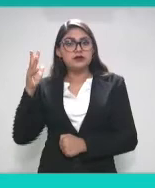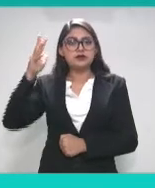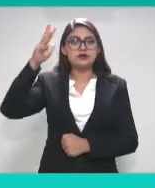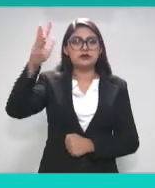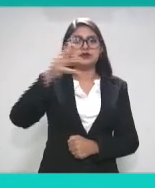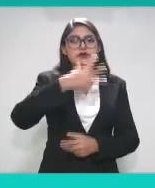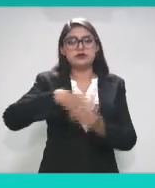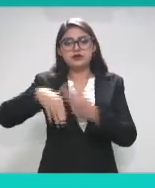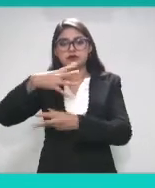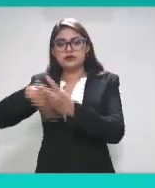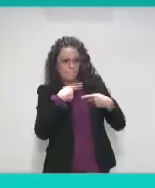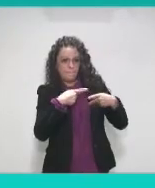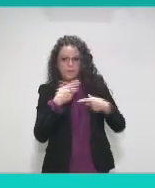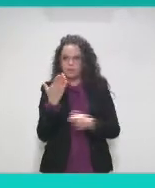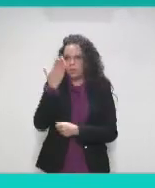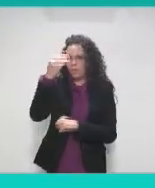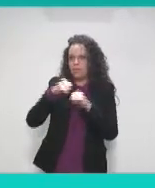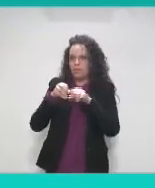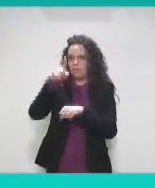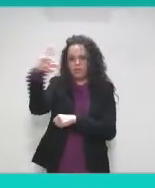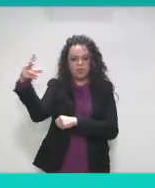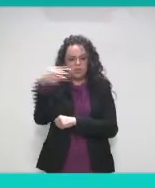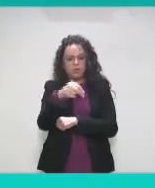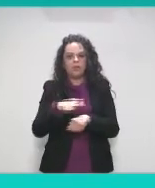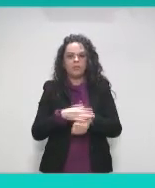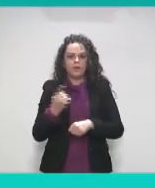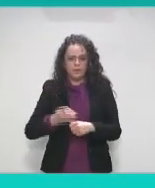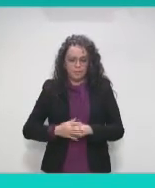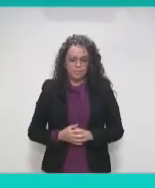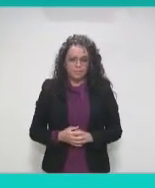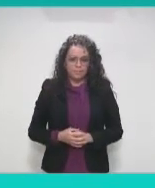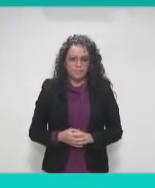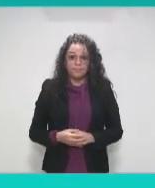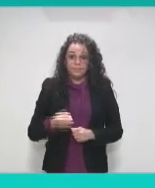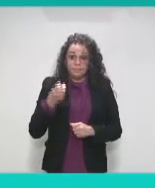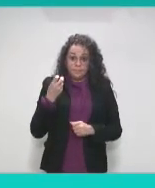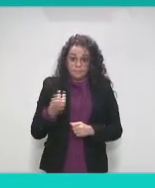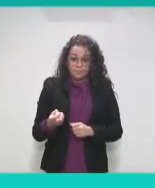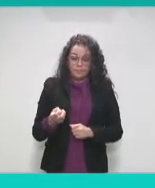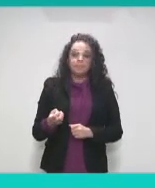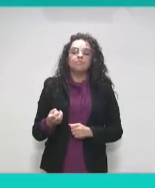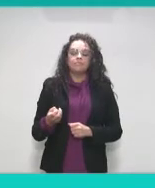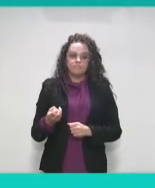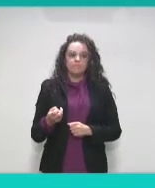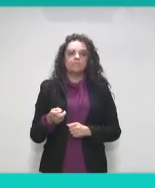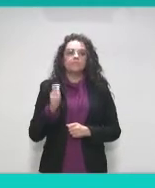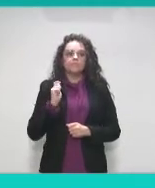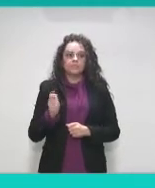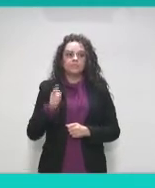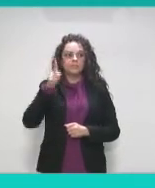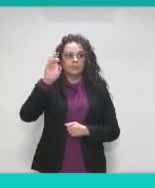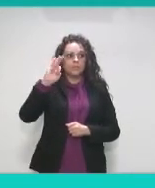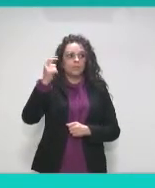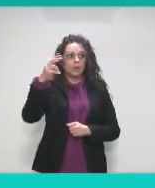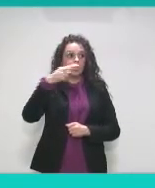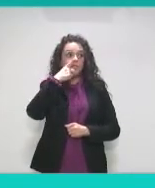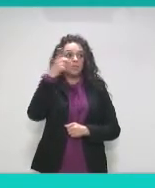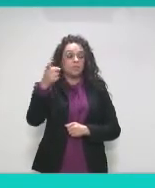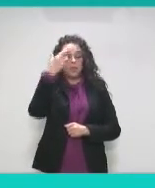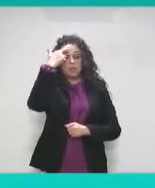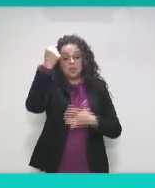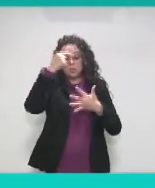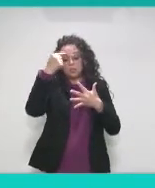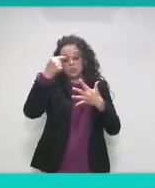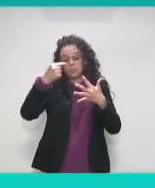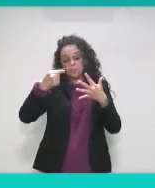sostenible para todos se analizaron las manifestaciones realizadas en alegatos por el sujeto obligado ante